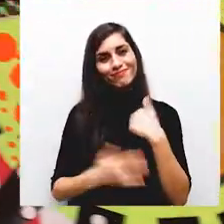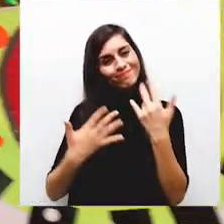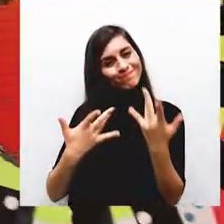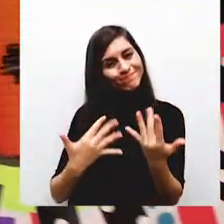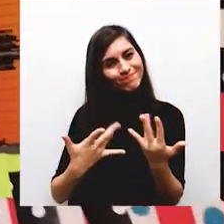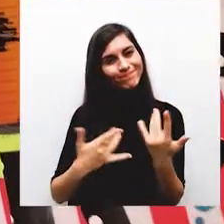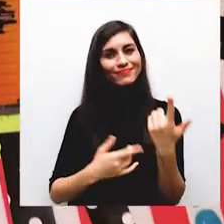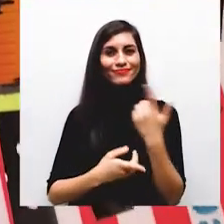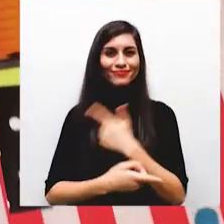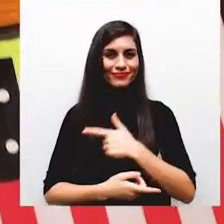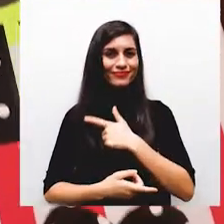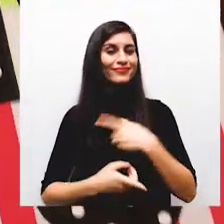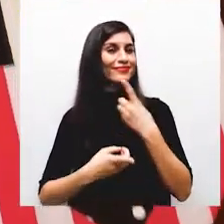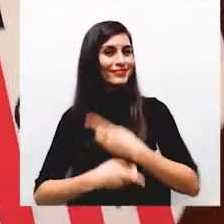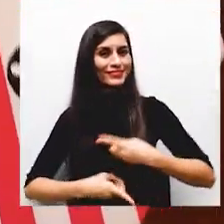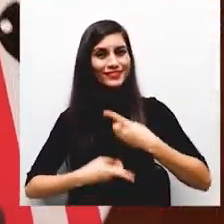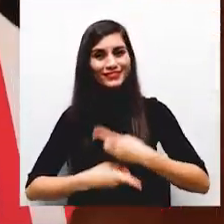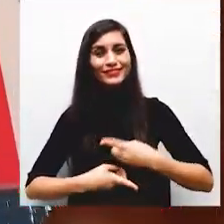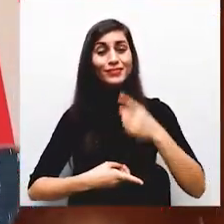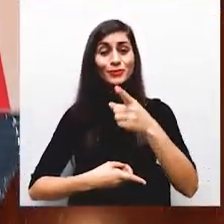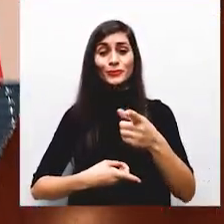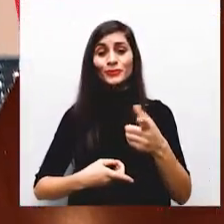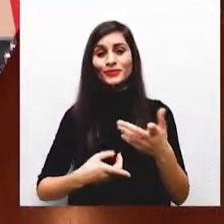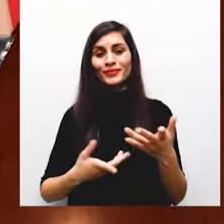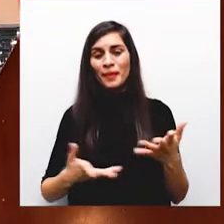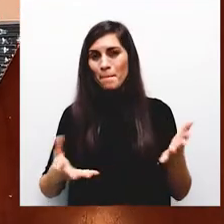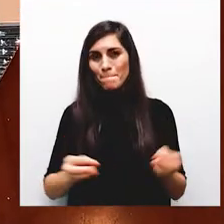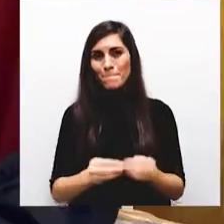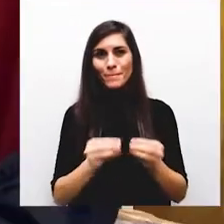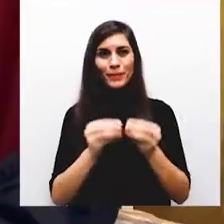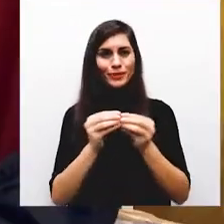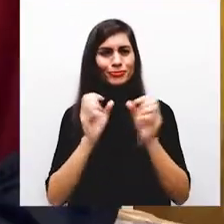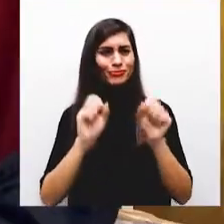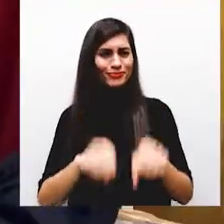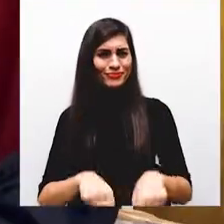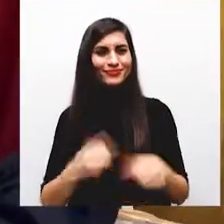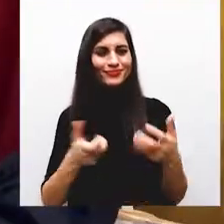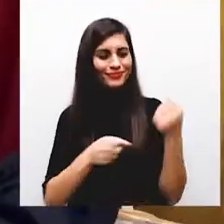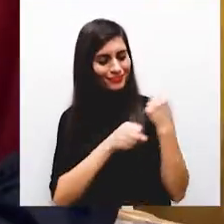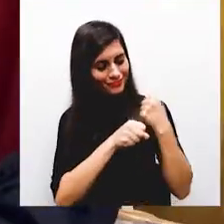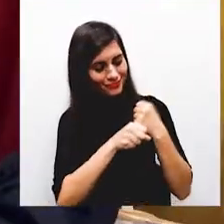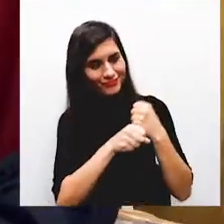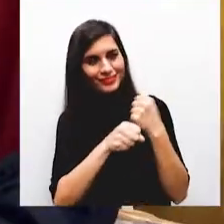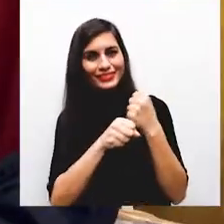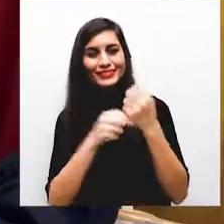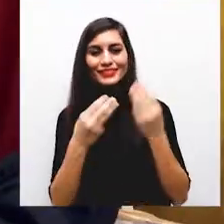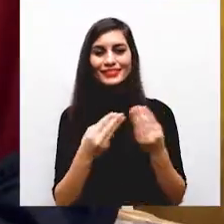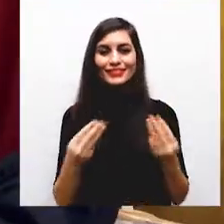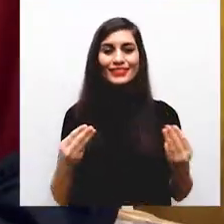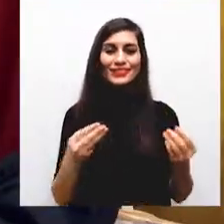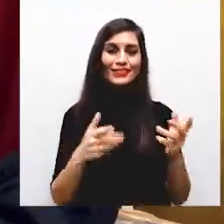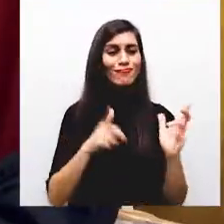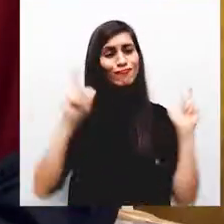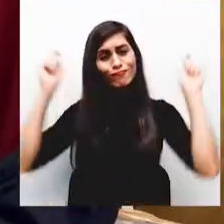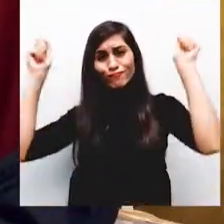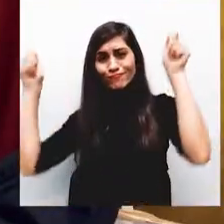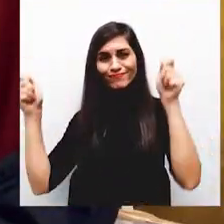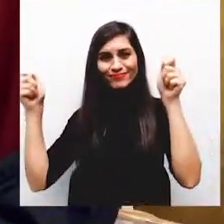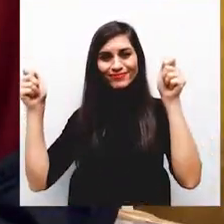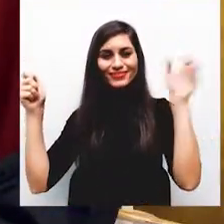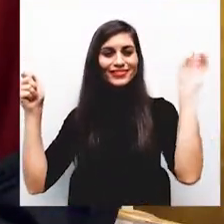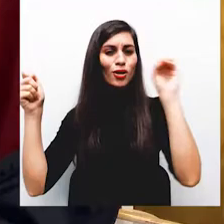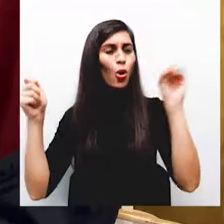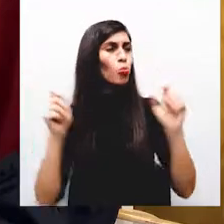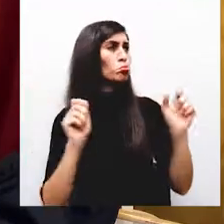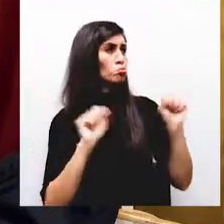espero que les haya gustado, espero que sea divertido y que se animen a elaborar sus máscaras, que las pueden usar para